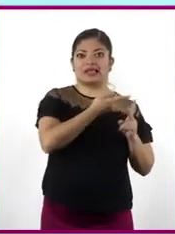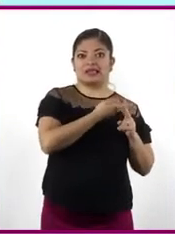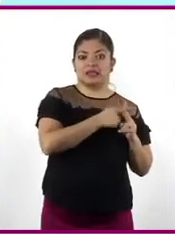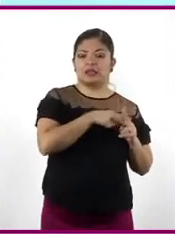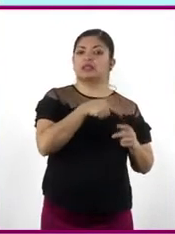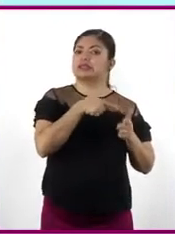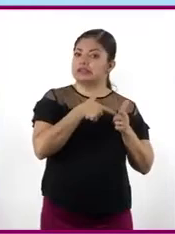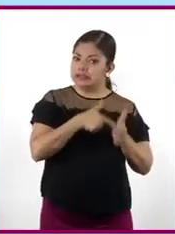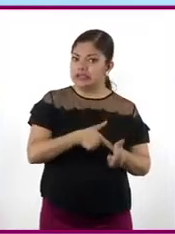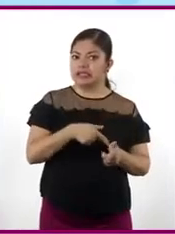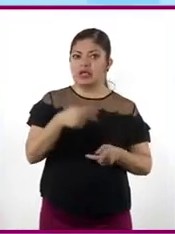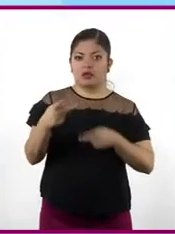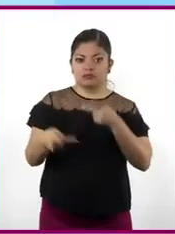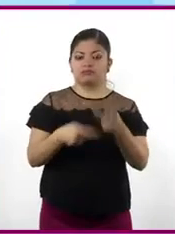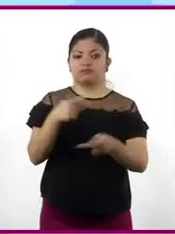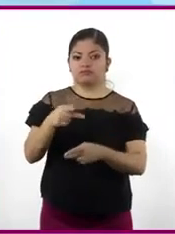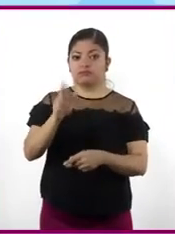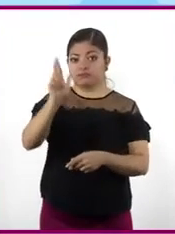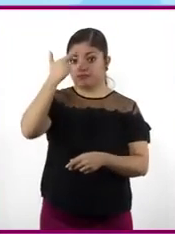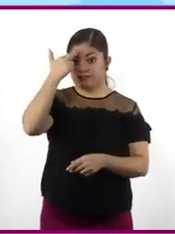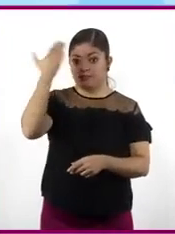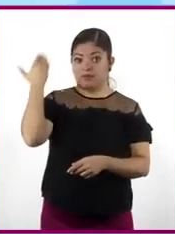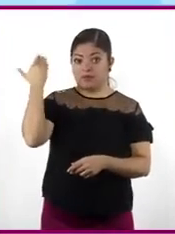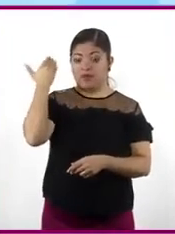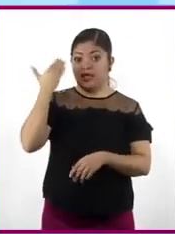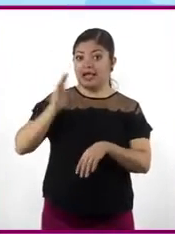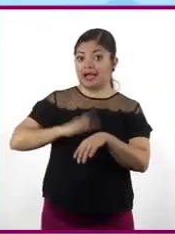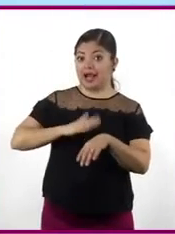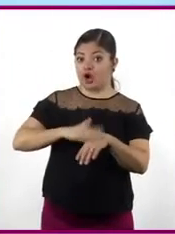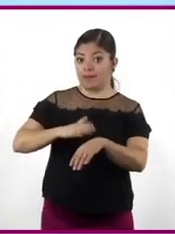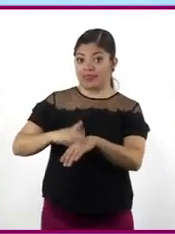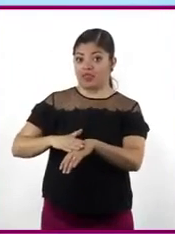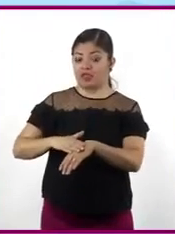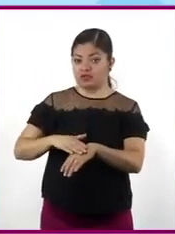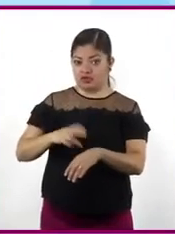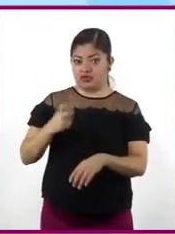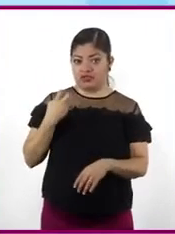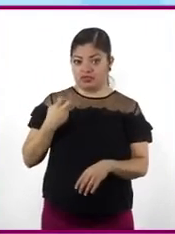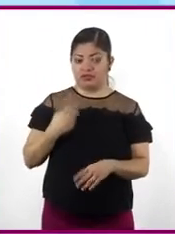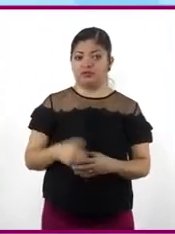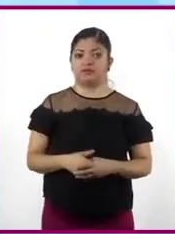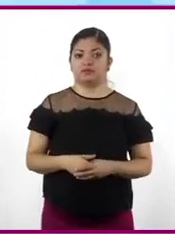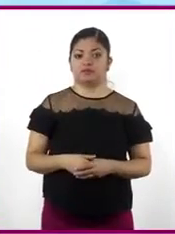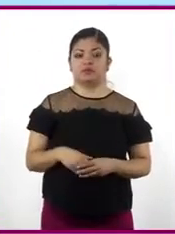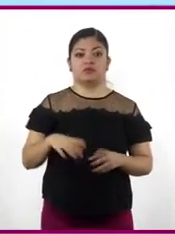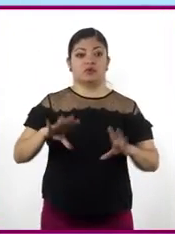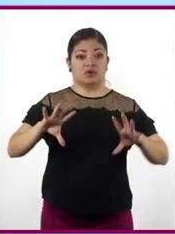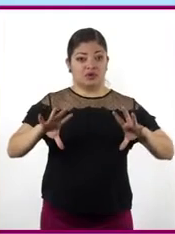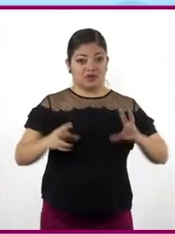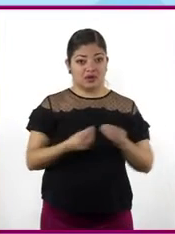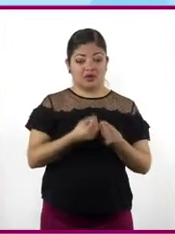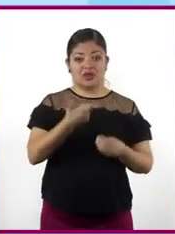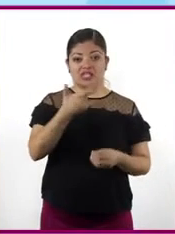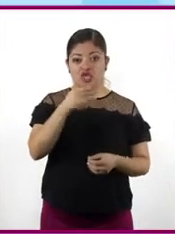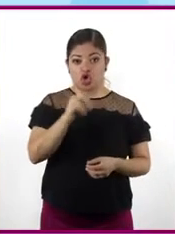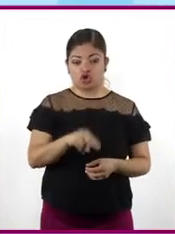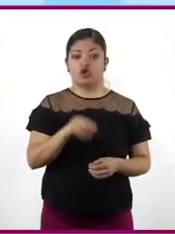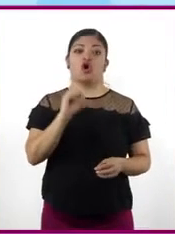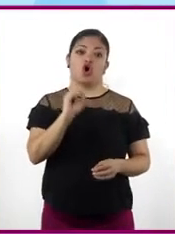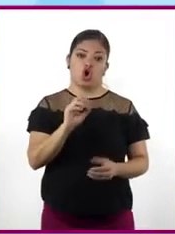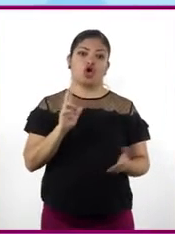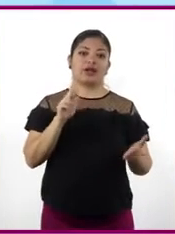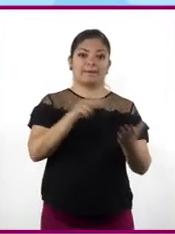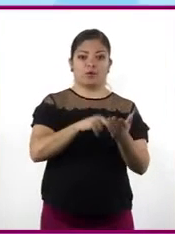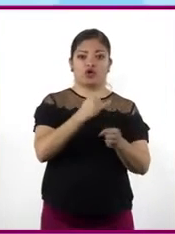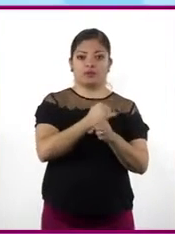iniciaron y consideren las recomendaciones que se revisaron en esta sesión. Complementen su guión o reporte de